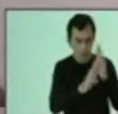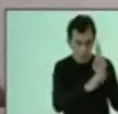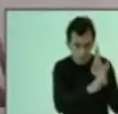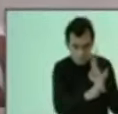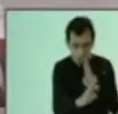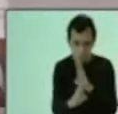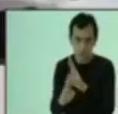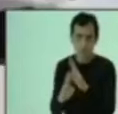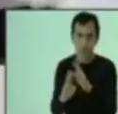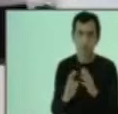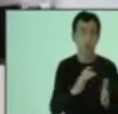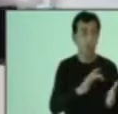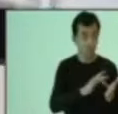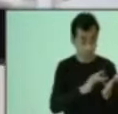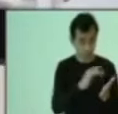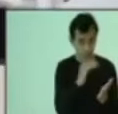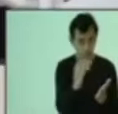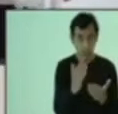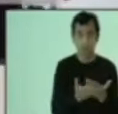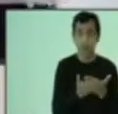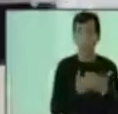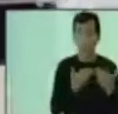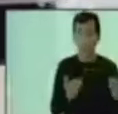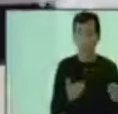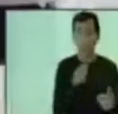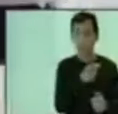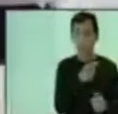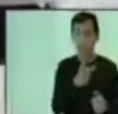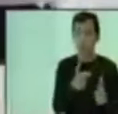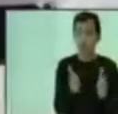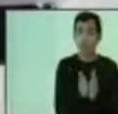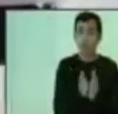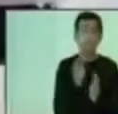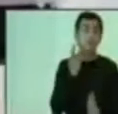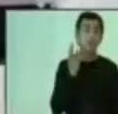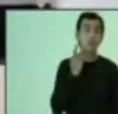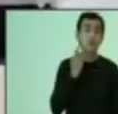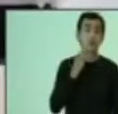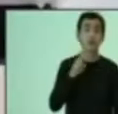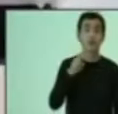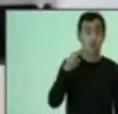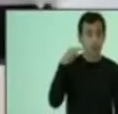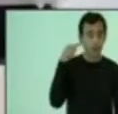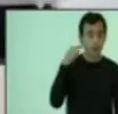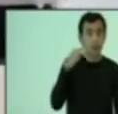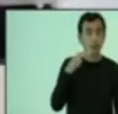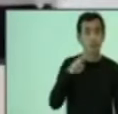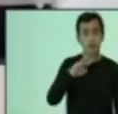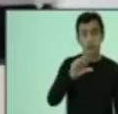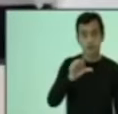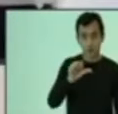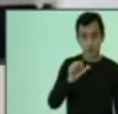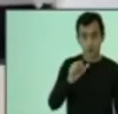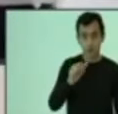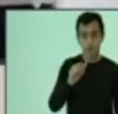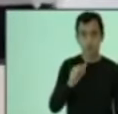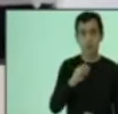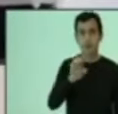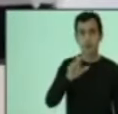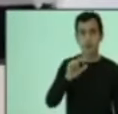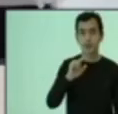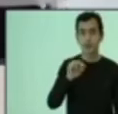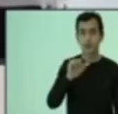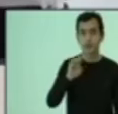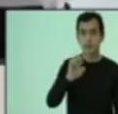Gracias. Muchísimas gracias, candidato. Toca el turno ahora a la abanderada de la coalición Veracruz Va, Elizabeth Montiel Velázquez. Adelante.